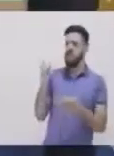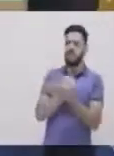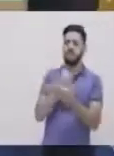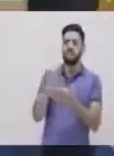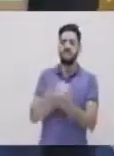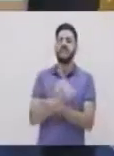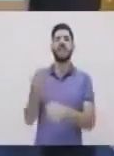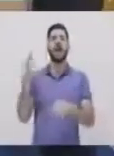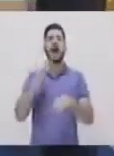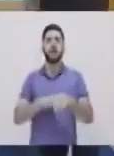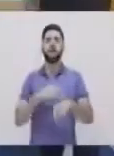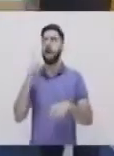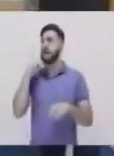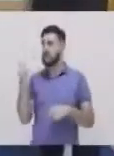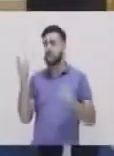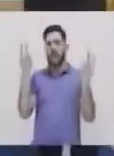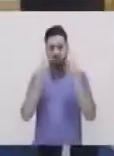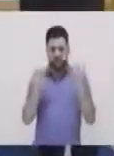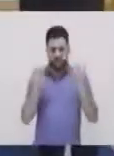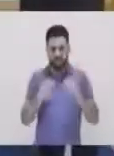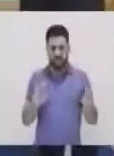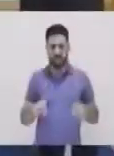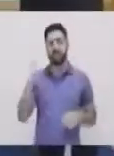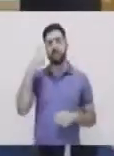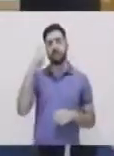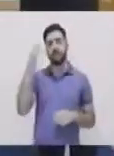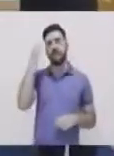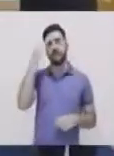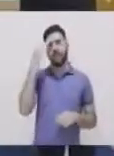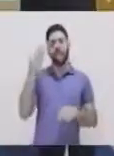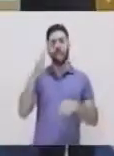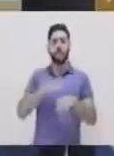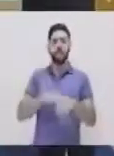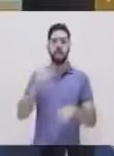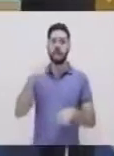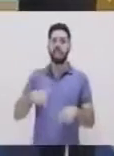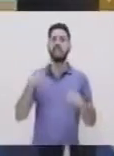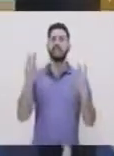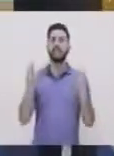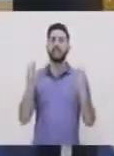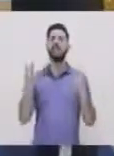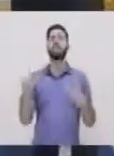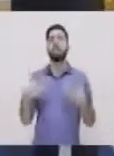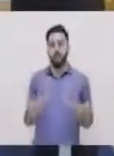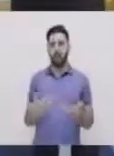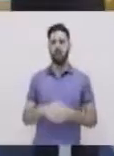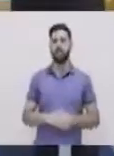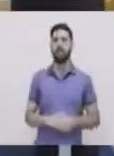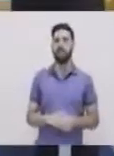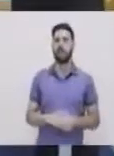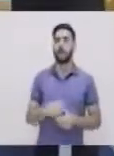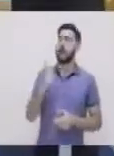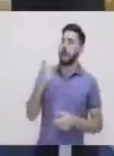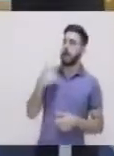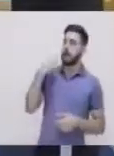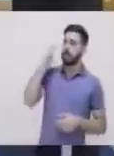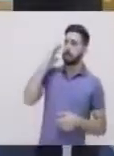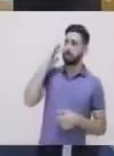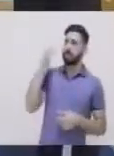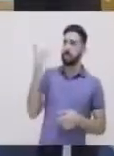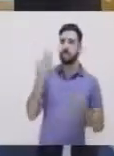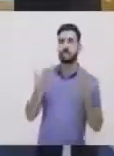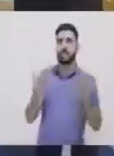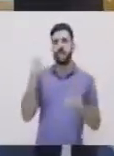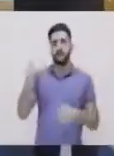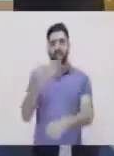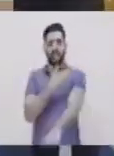más o qué hubieras desarrollado para saber más acerca de la enfermedad? Pues pudimos haber sacado